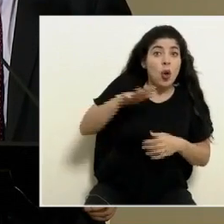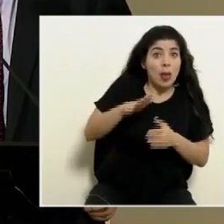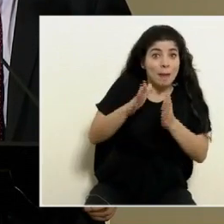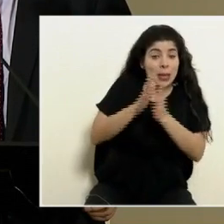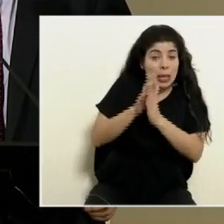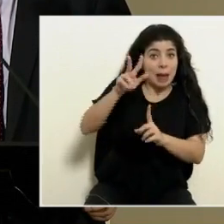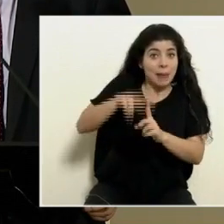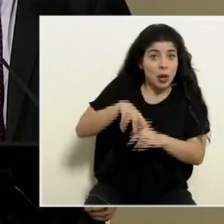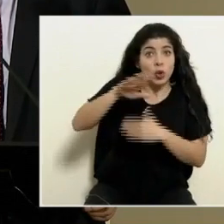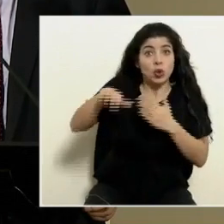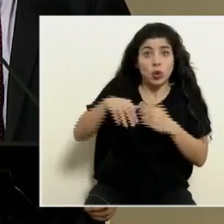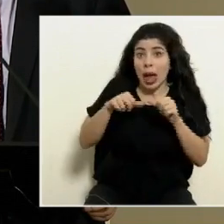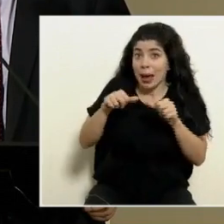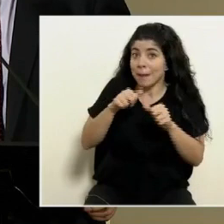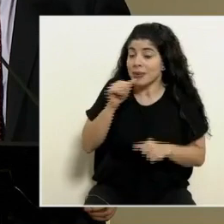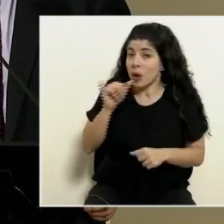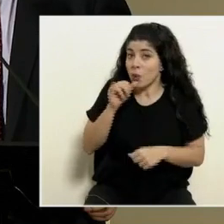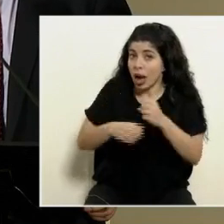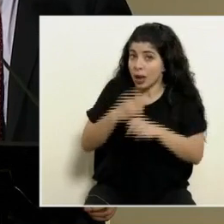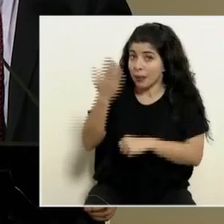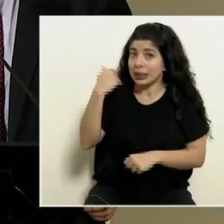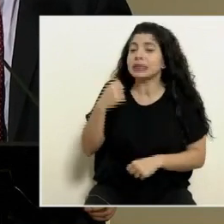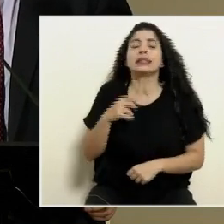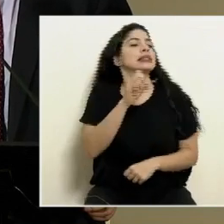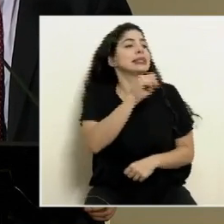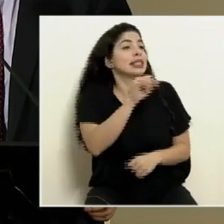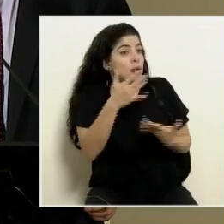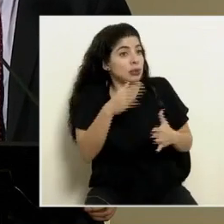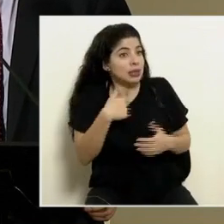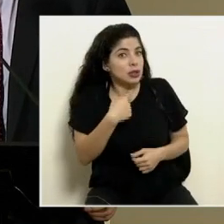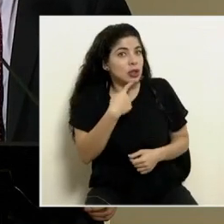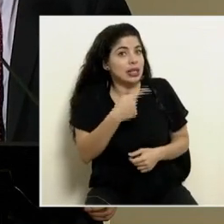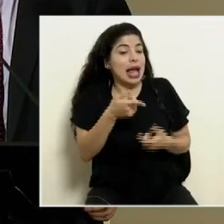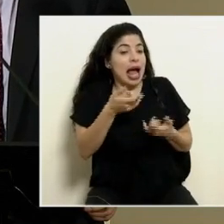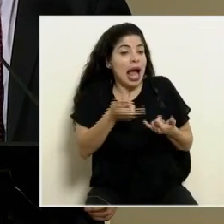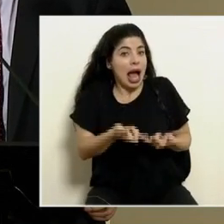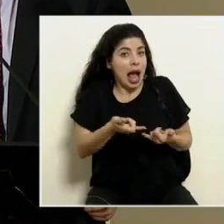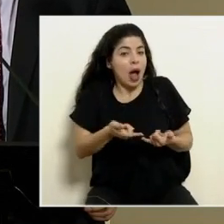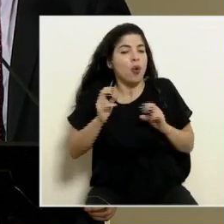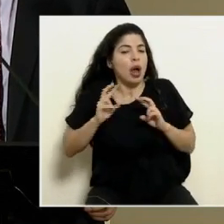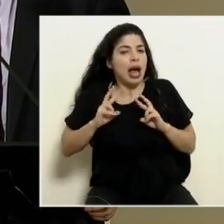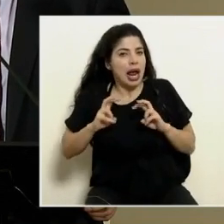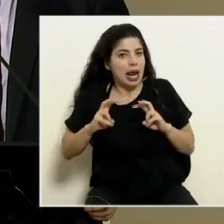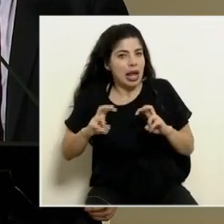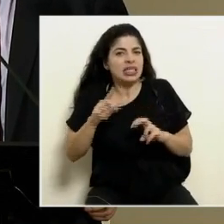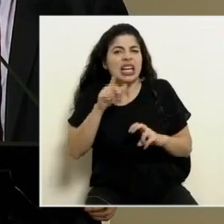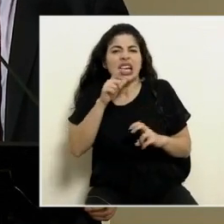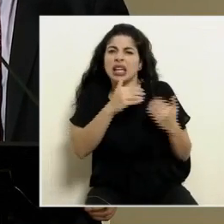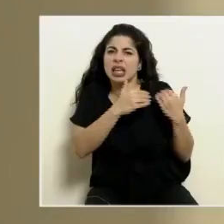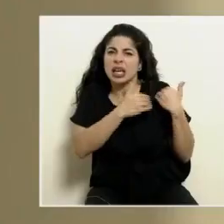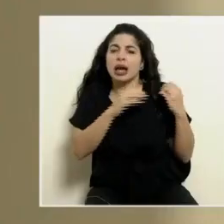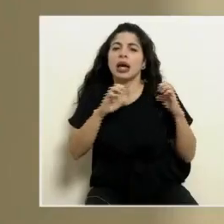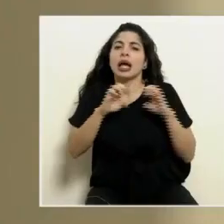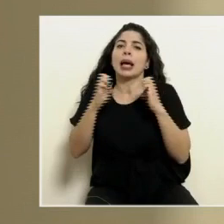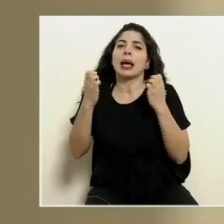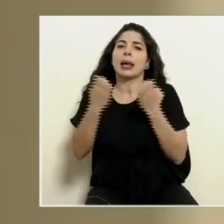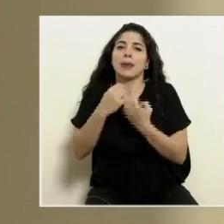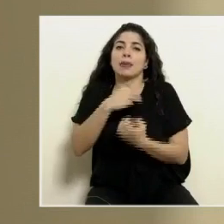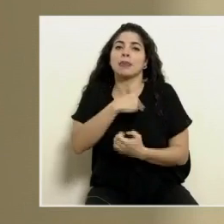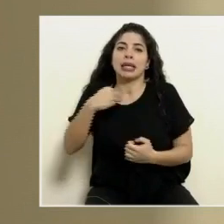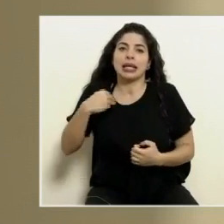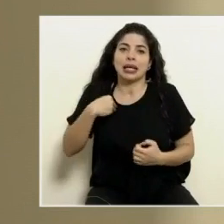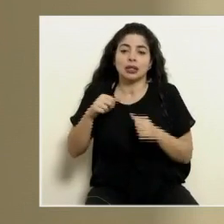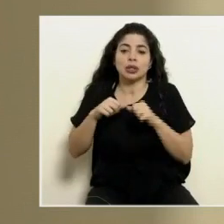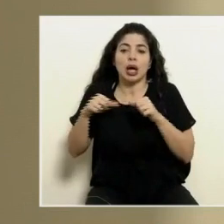todo el sector privado como se aplicó el año pasado. Sí, como le mencionaba, esto está en análisis por el equipo de ministros del